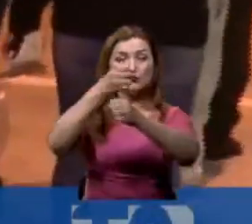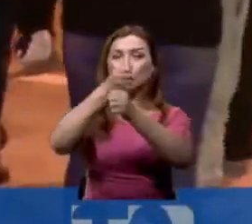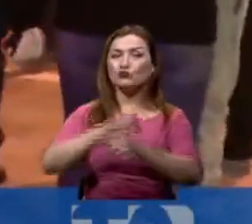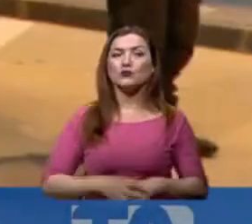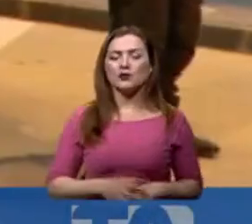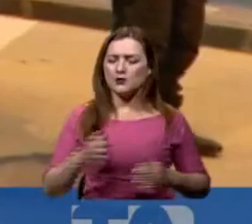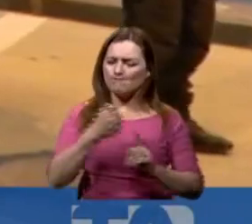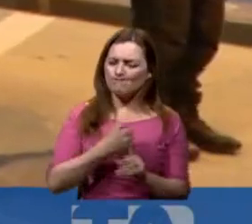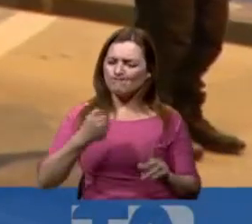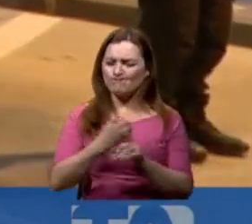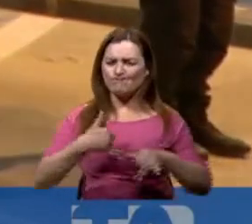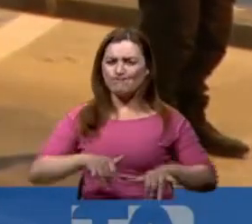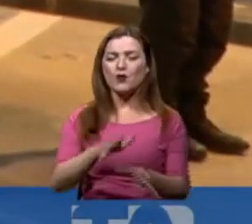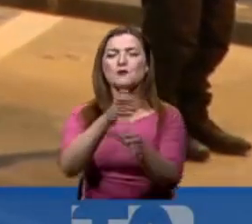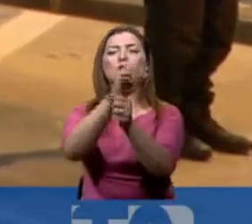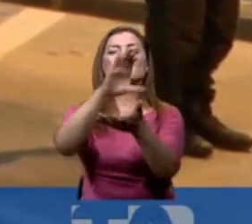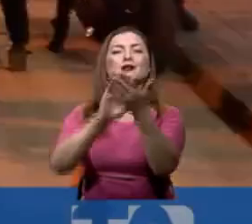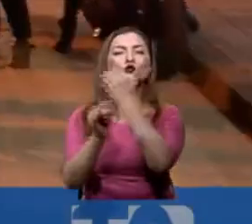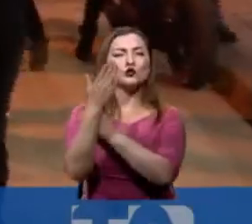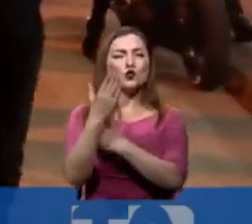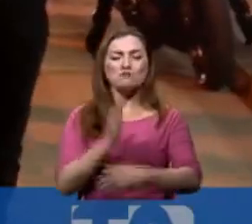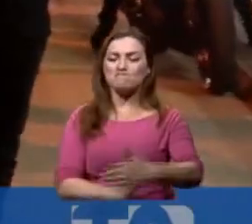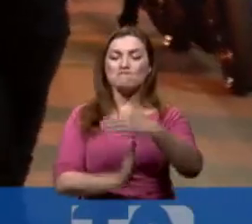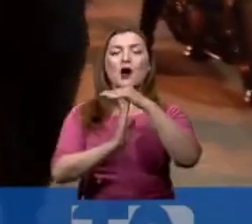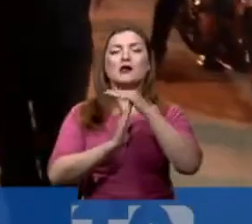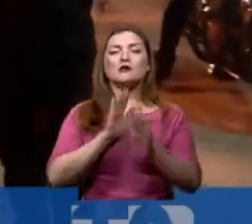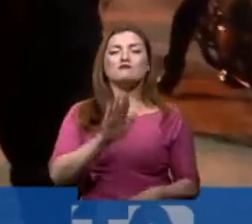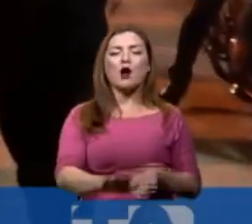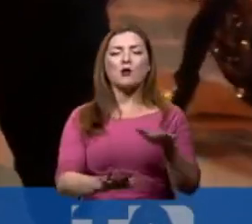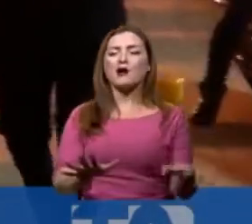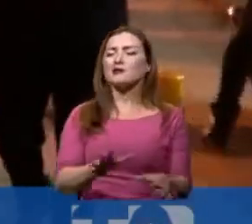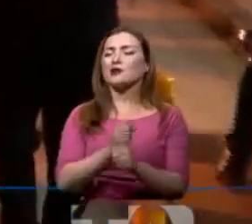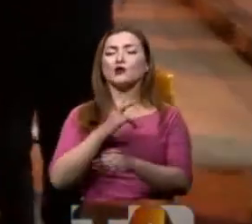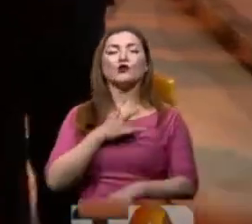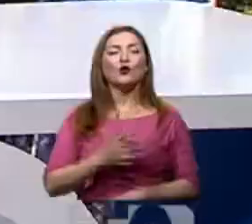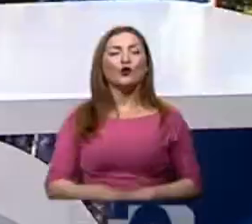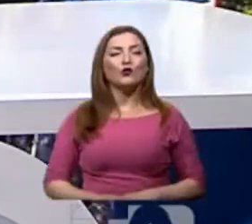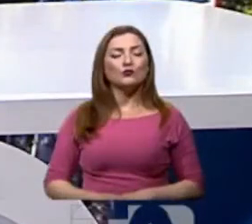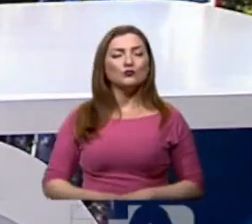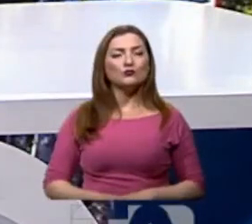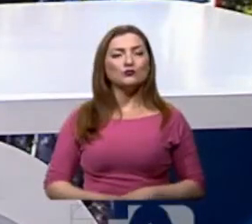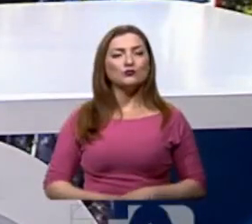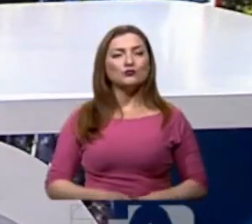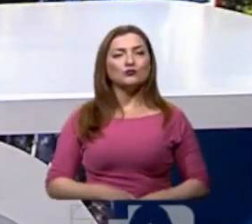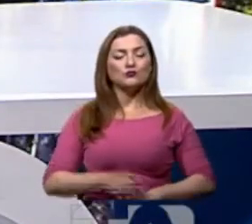no descansarán hasta recuperar el centro histórico y caminar seguros por las calles.